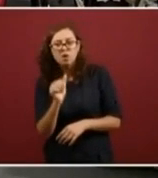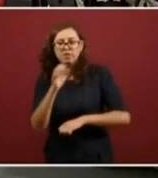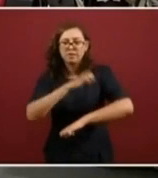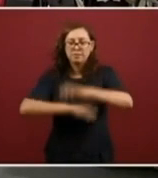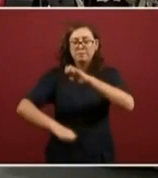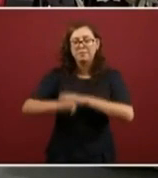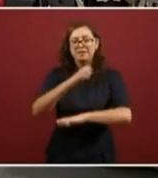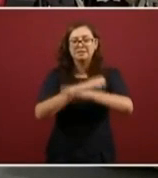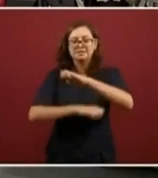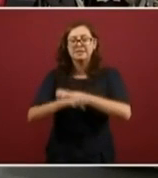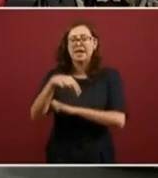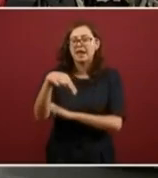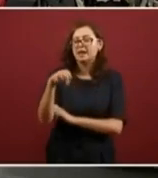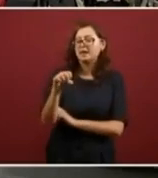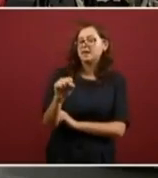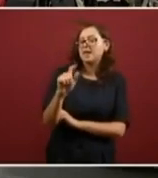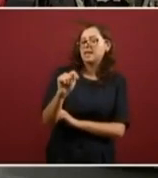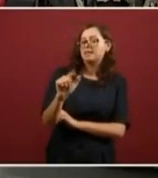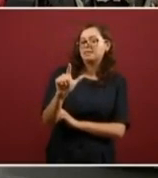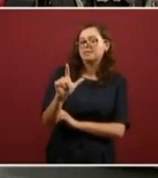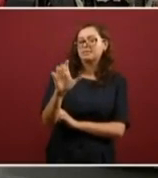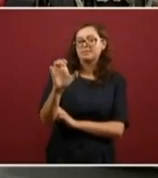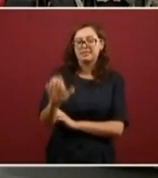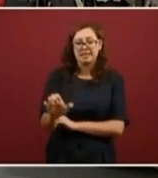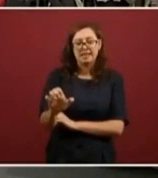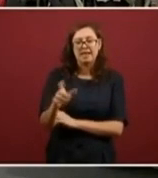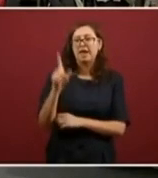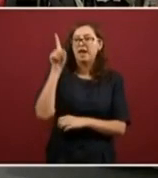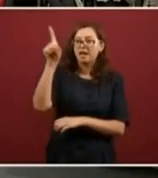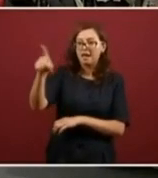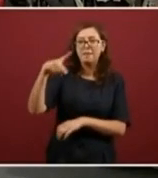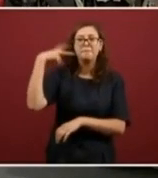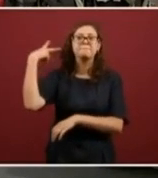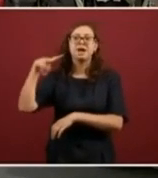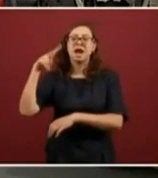instalar una planta en Veracruz, creo que fue su primer acuerdo.